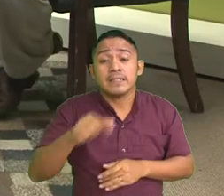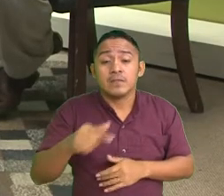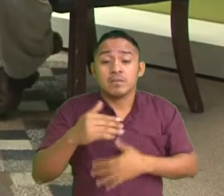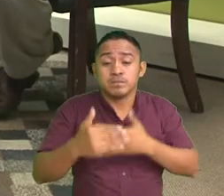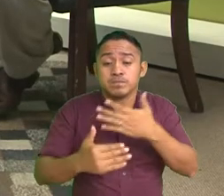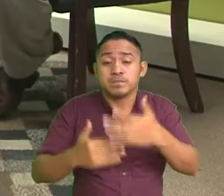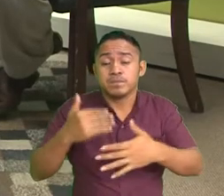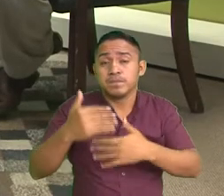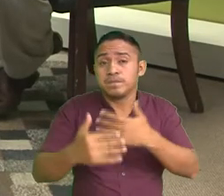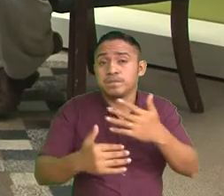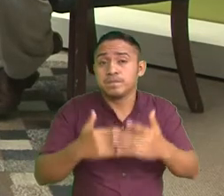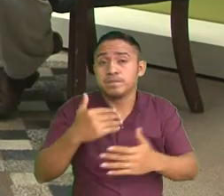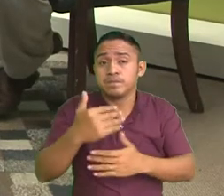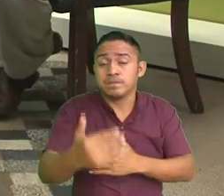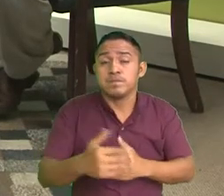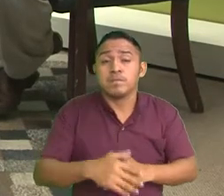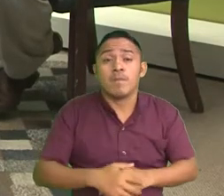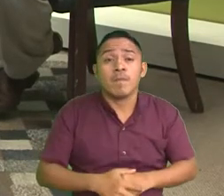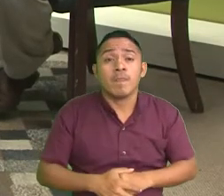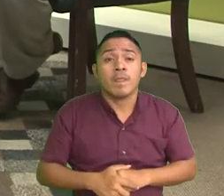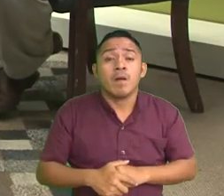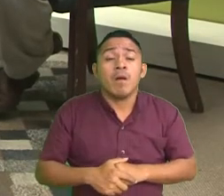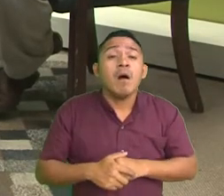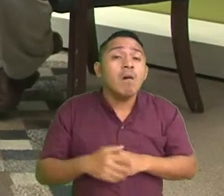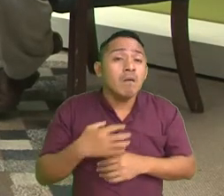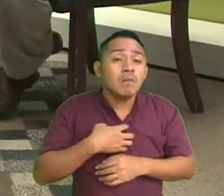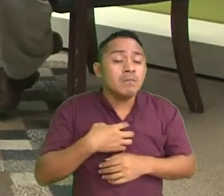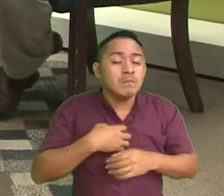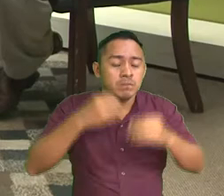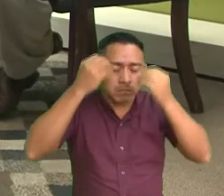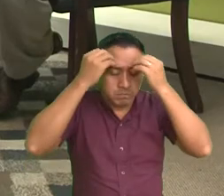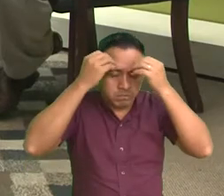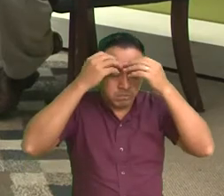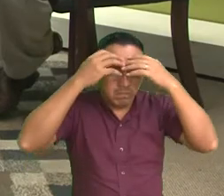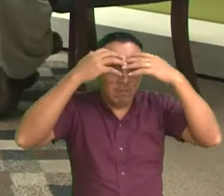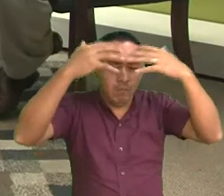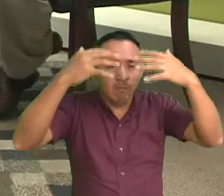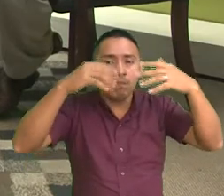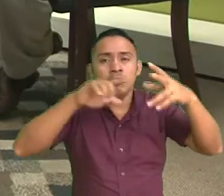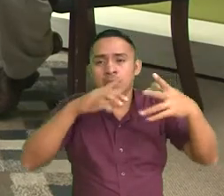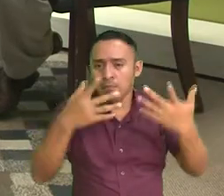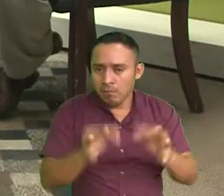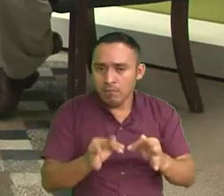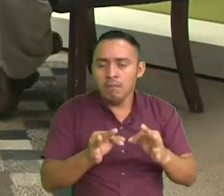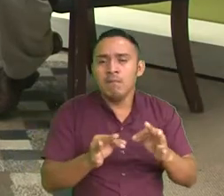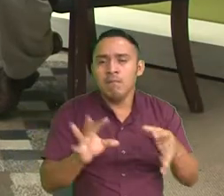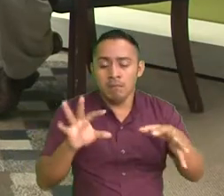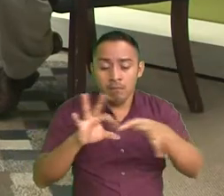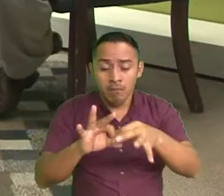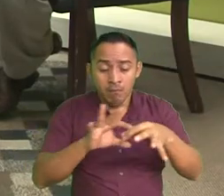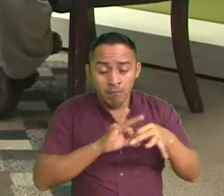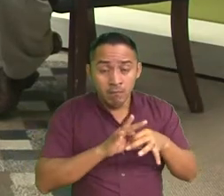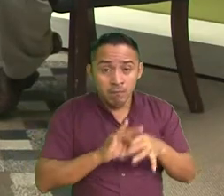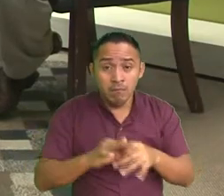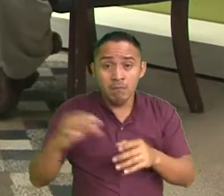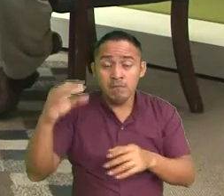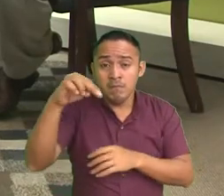avanzando en maduración neurológica, en hacer las conexiones neurológicas que le faltan